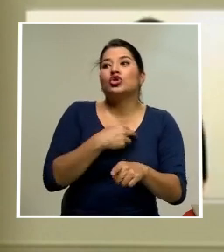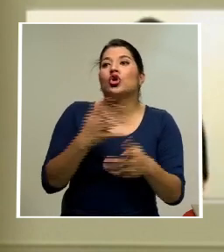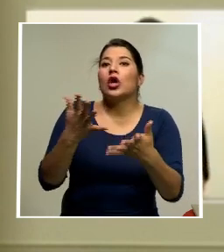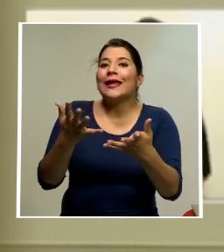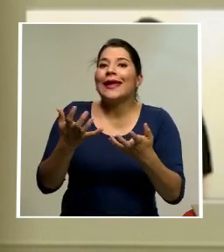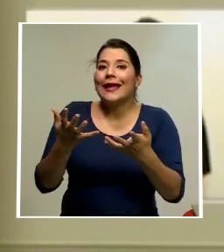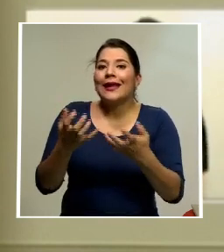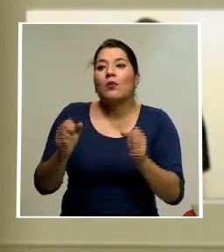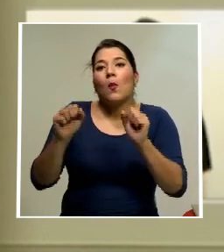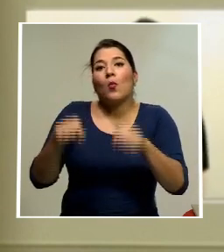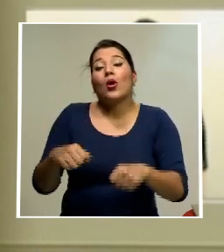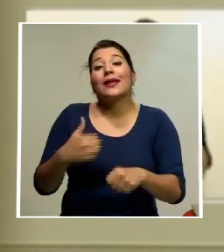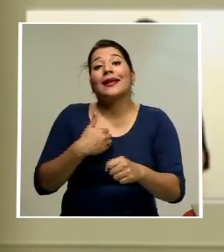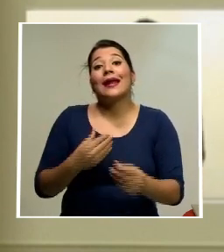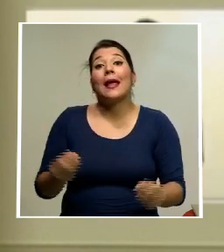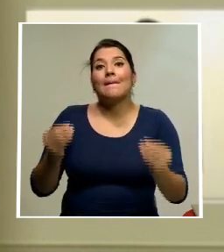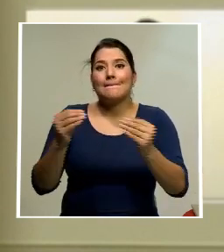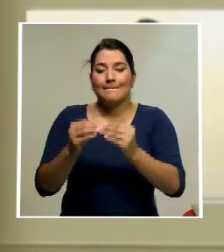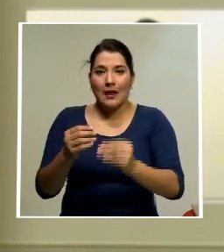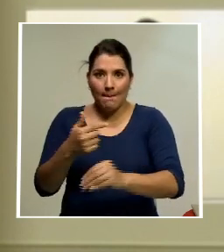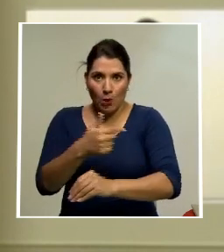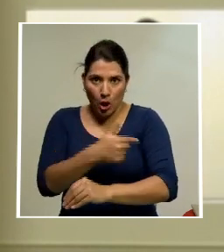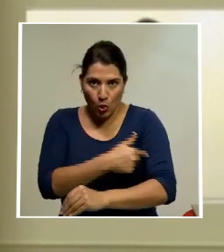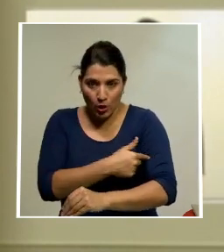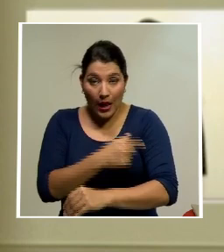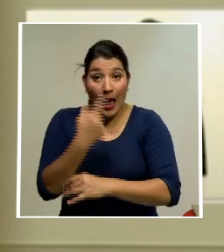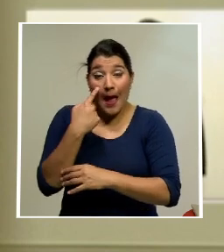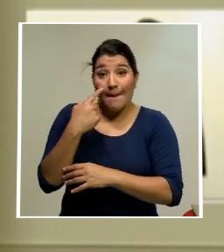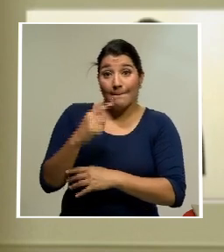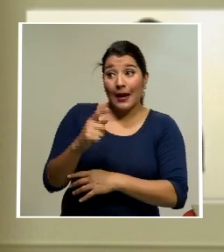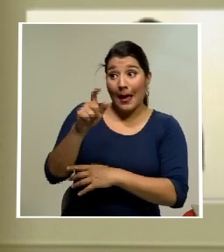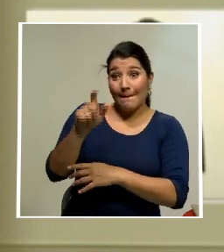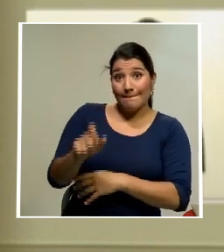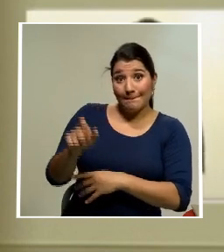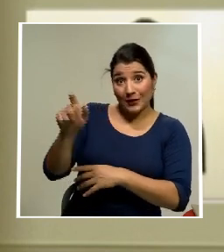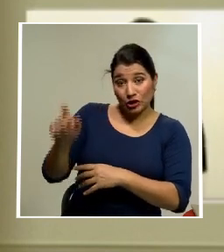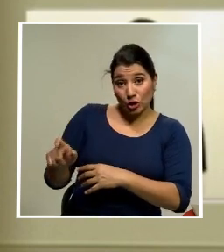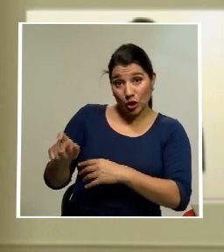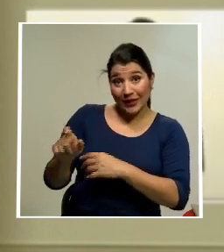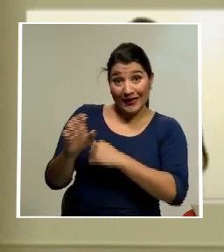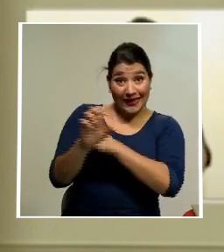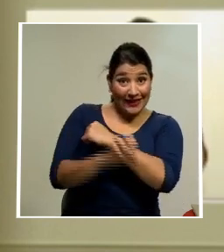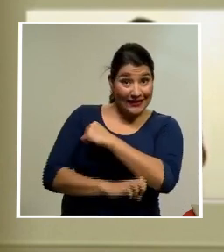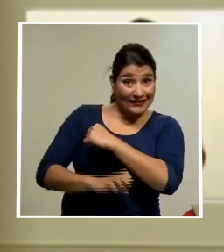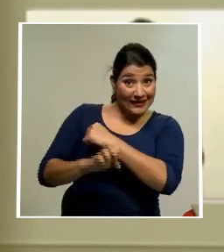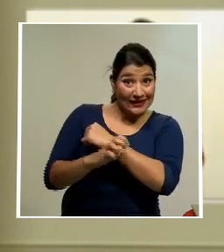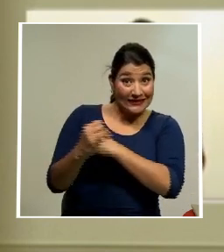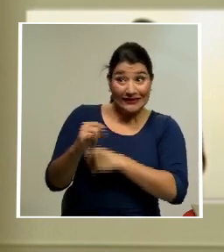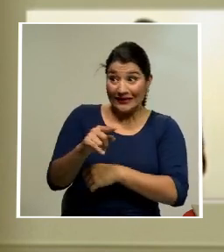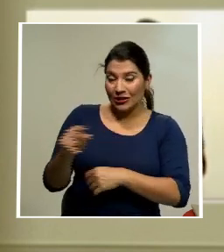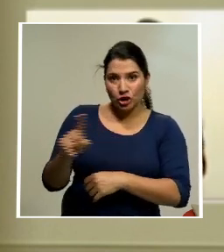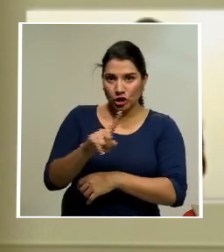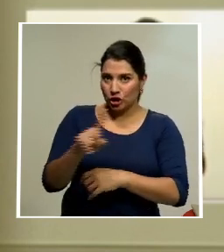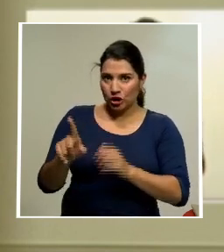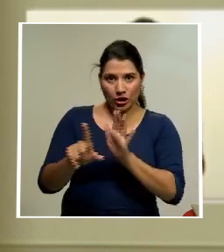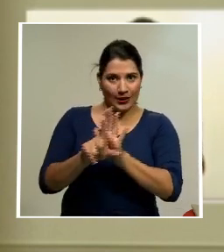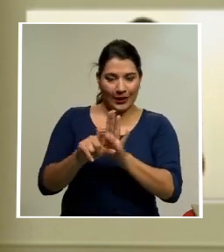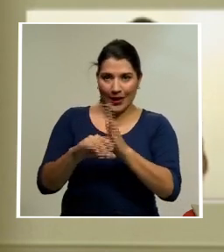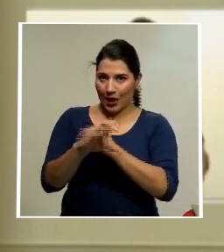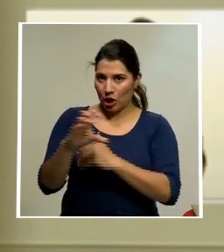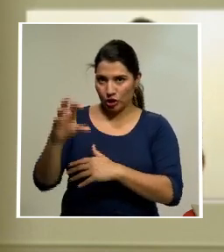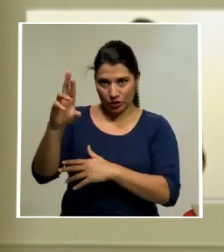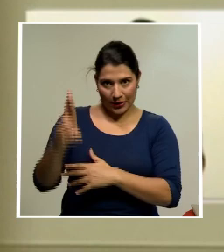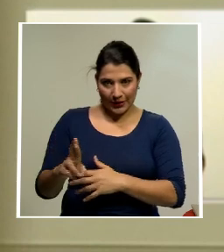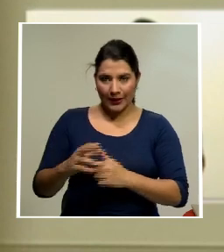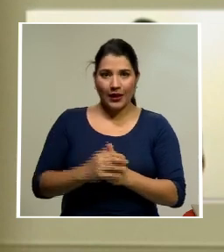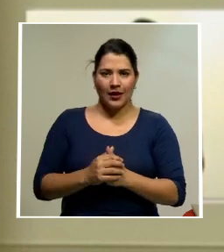más cantidad de dosis, incluso para el contingente de personas que no tienen una condición regular en el país. Es claro